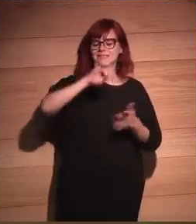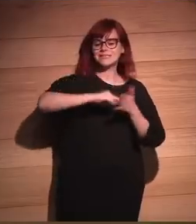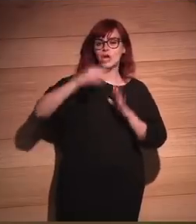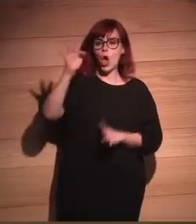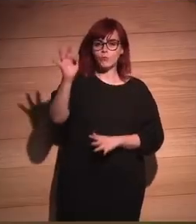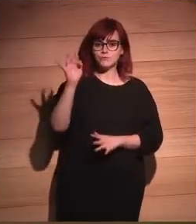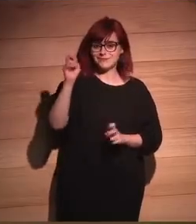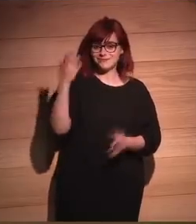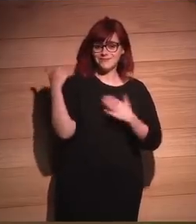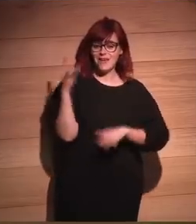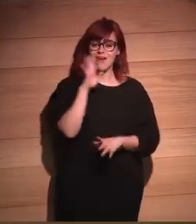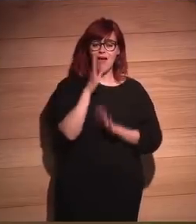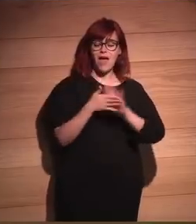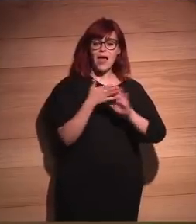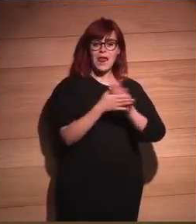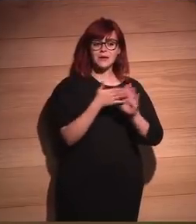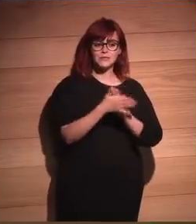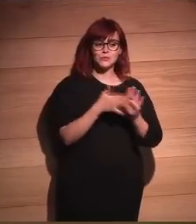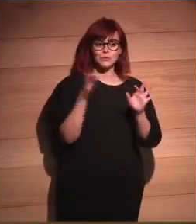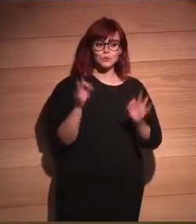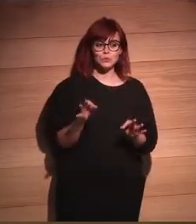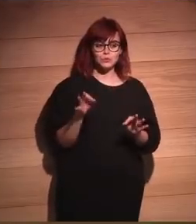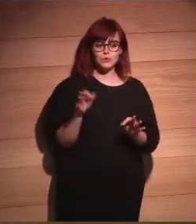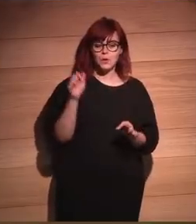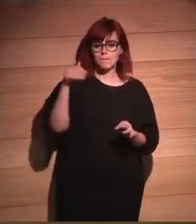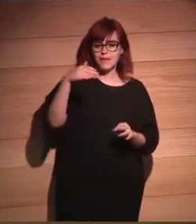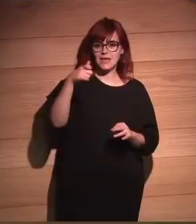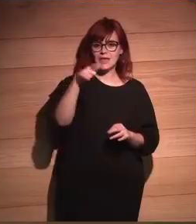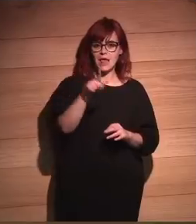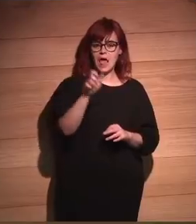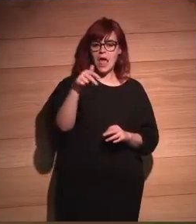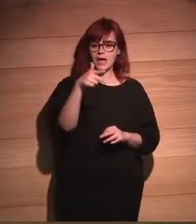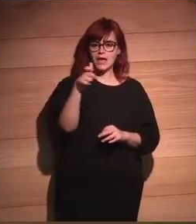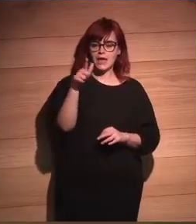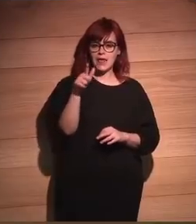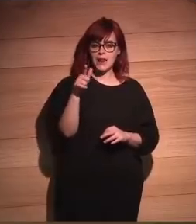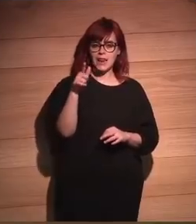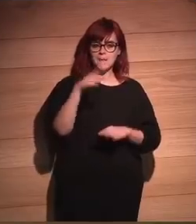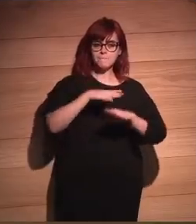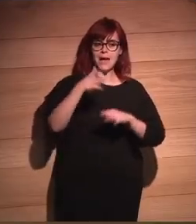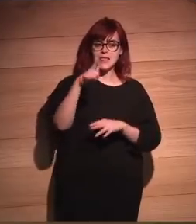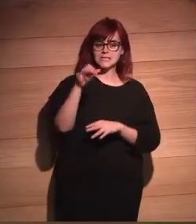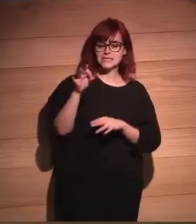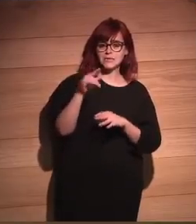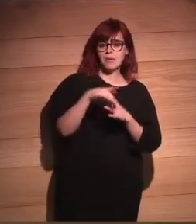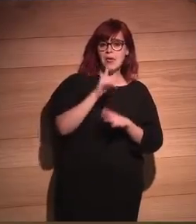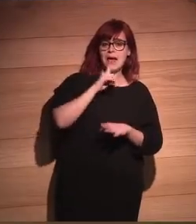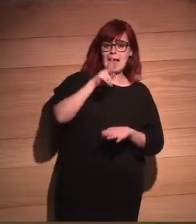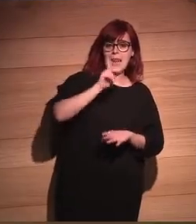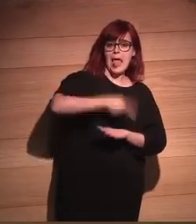Y también lo hablábamos antes con Miguel Ángel Ballesteros, con el general o director, que ya no sabía cómo